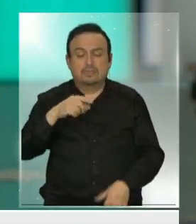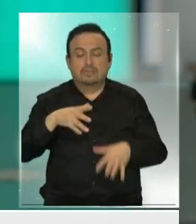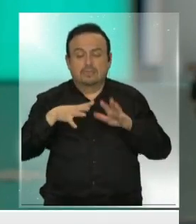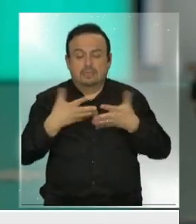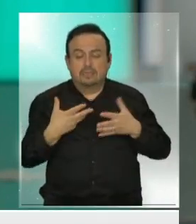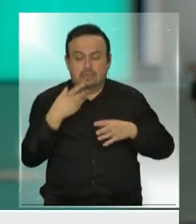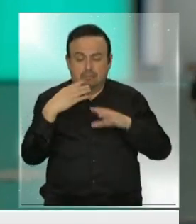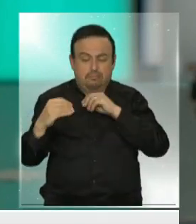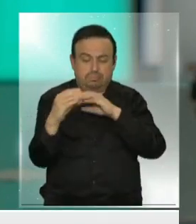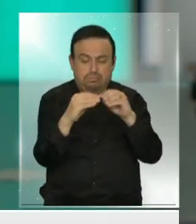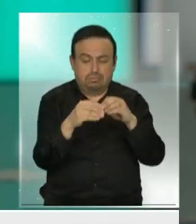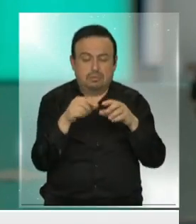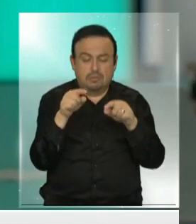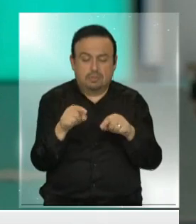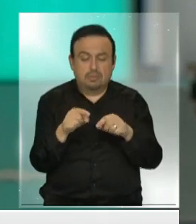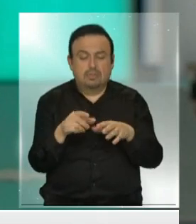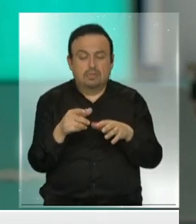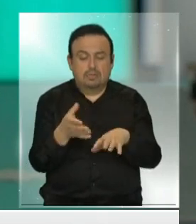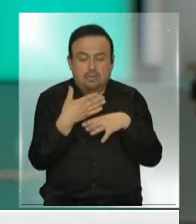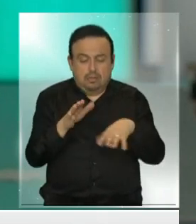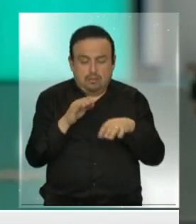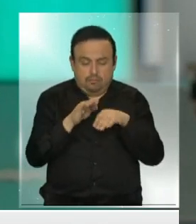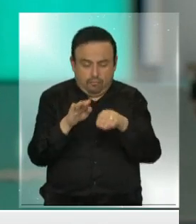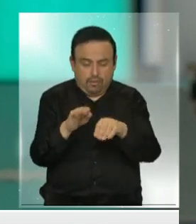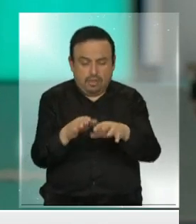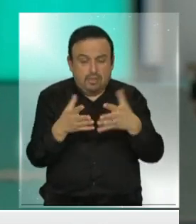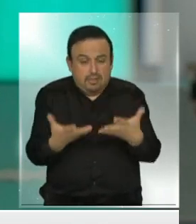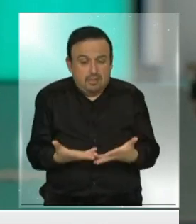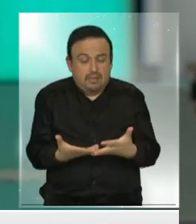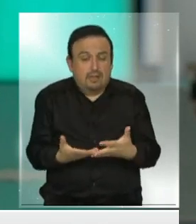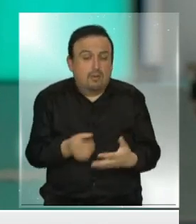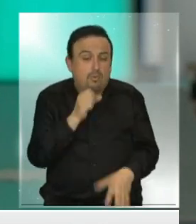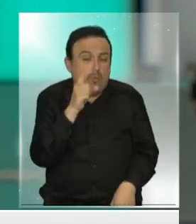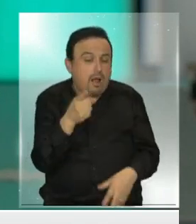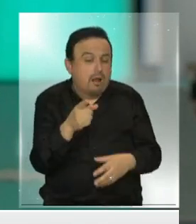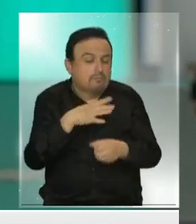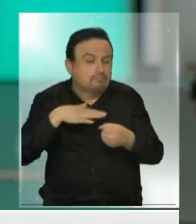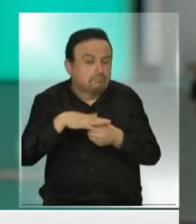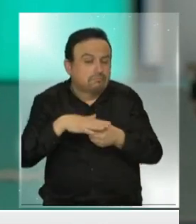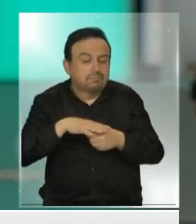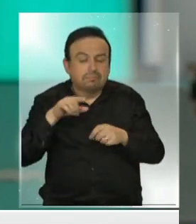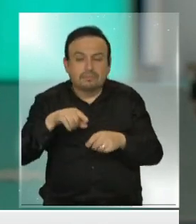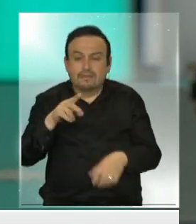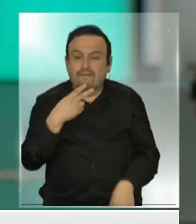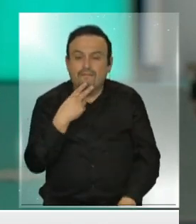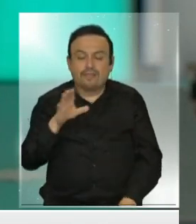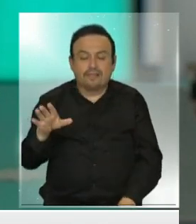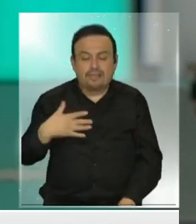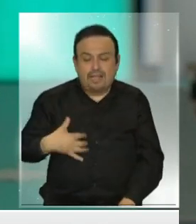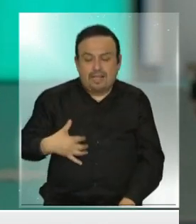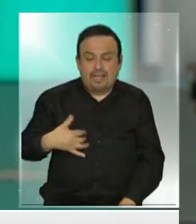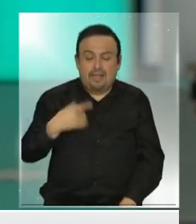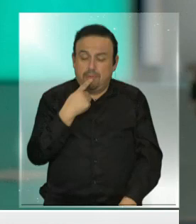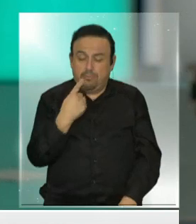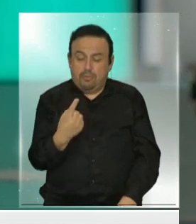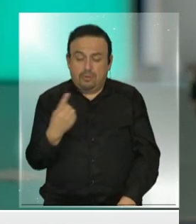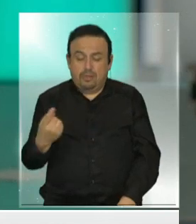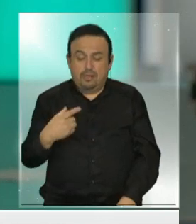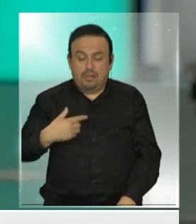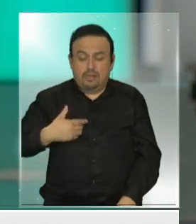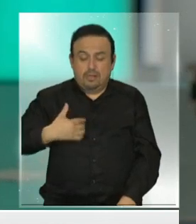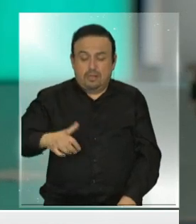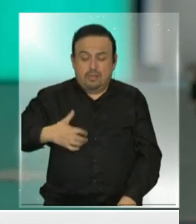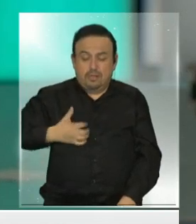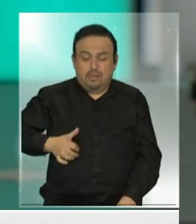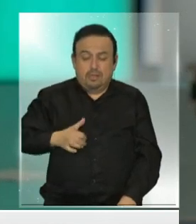y Alberto Fernández fueron a las urnas. Y ¿cuál es el panorama que se vive en el país trasandino? Se lo preguntamos a Soledad Agüero,